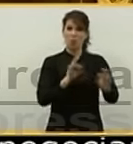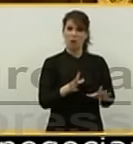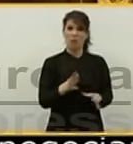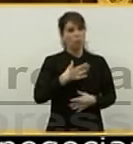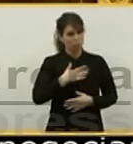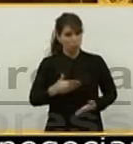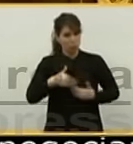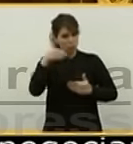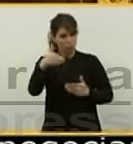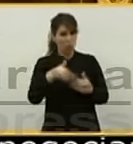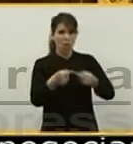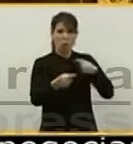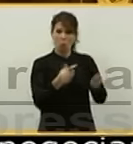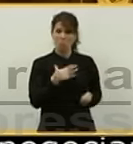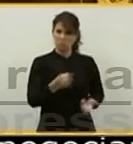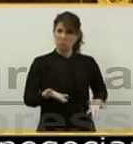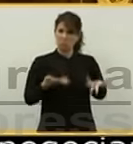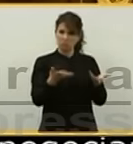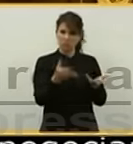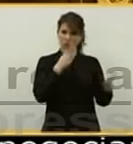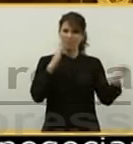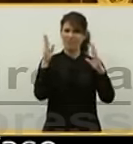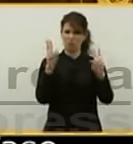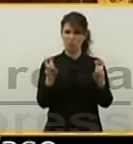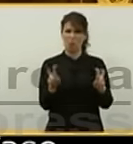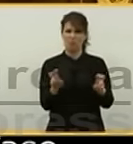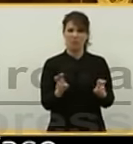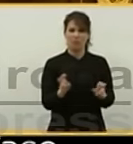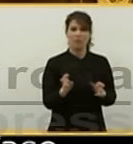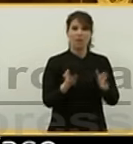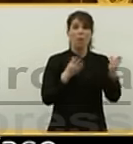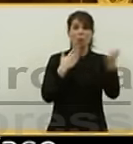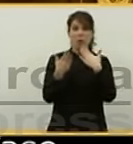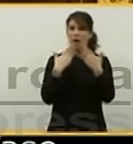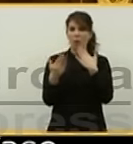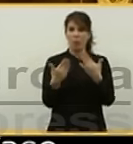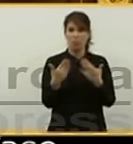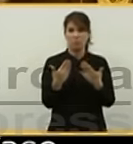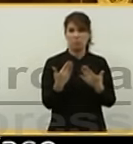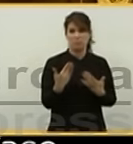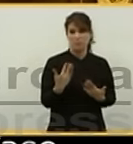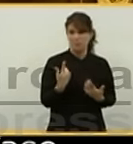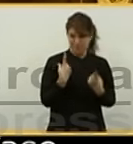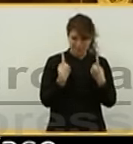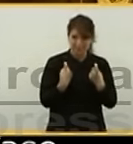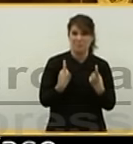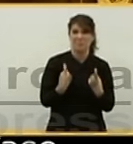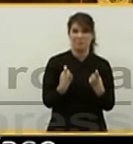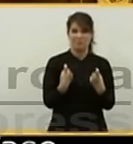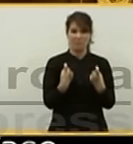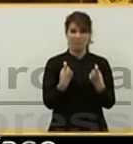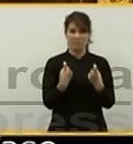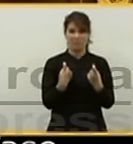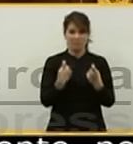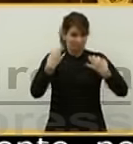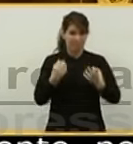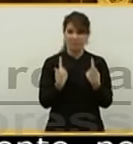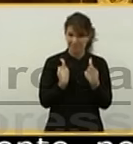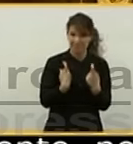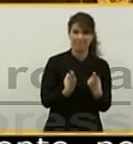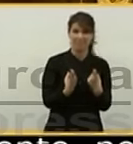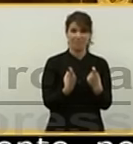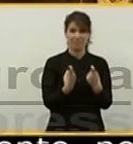una nueva fase. El diálogo se impone necesariamente, un lado a otro, pero el diálogo se impone a partir del